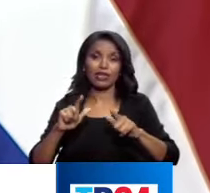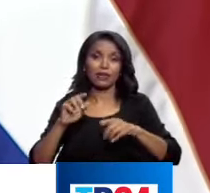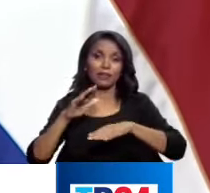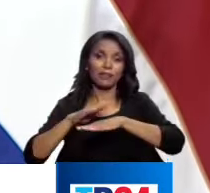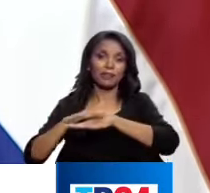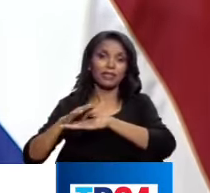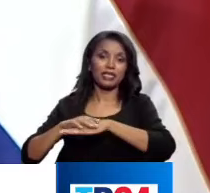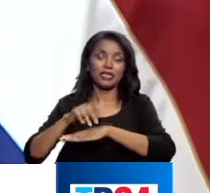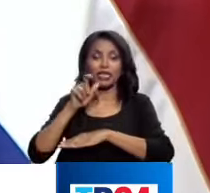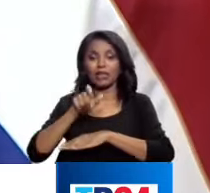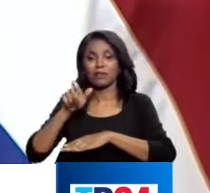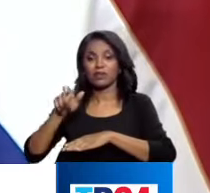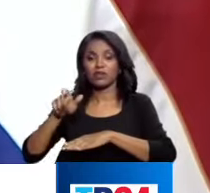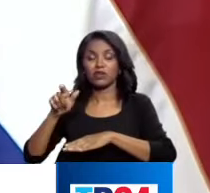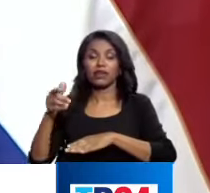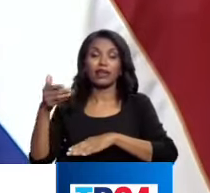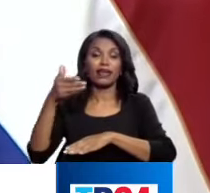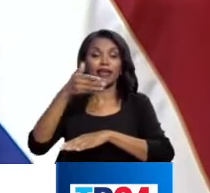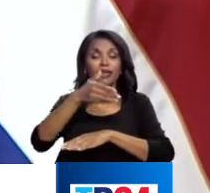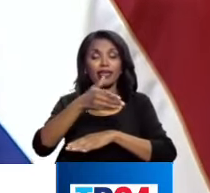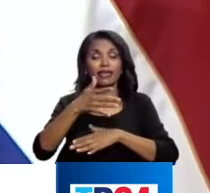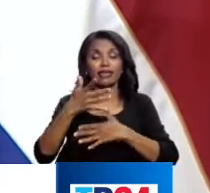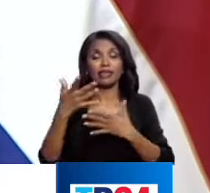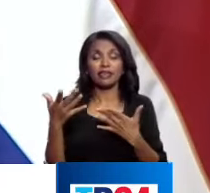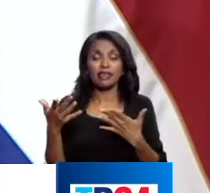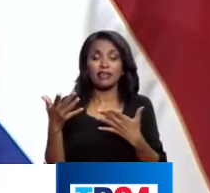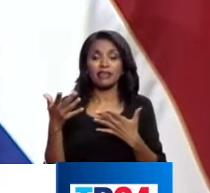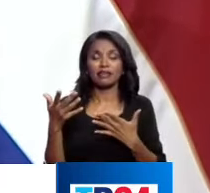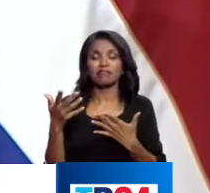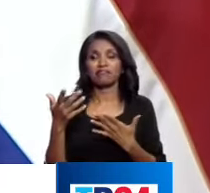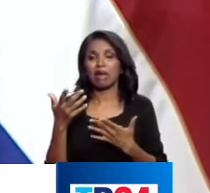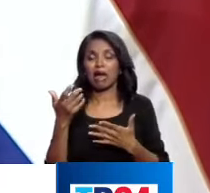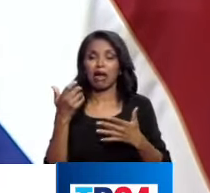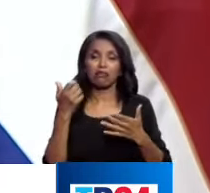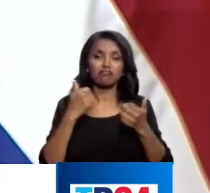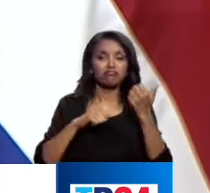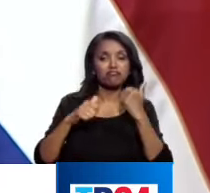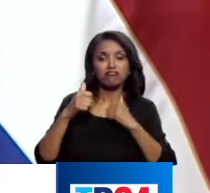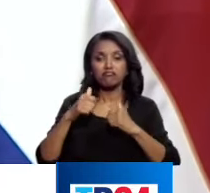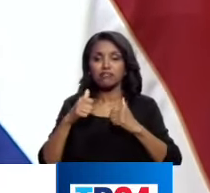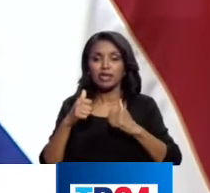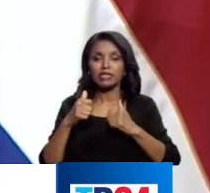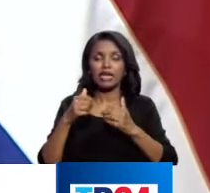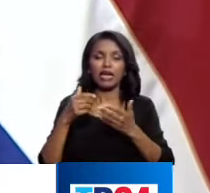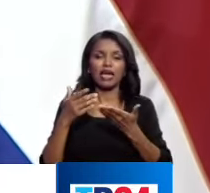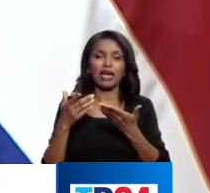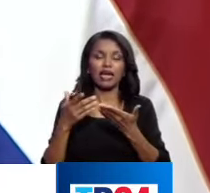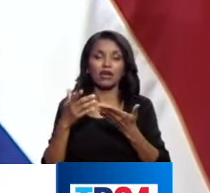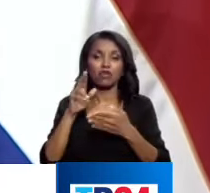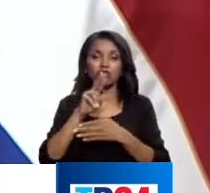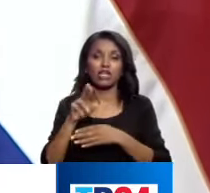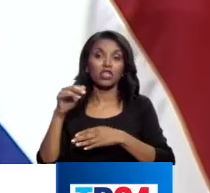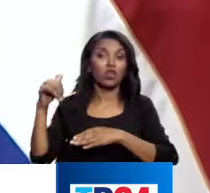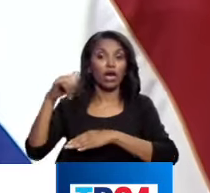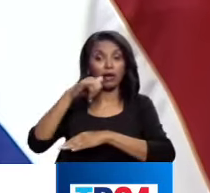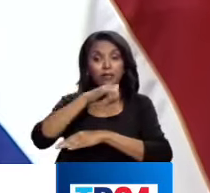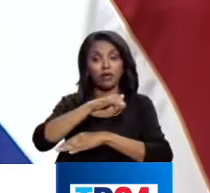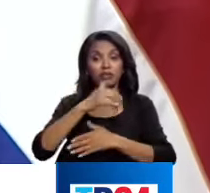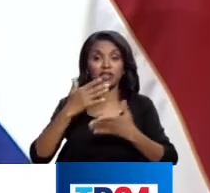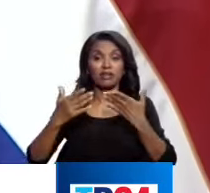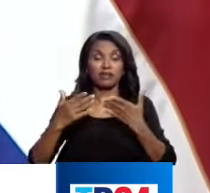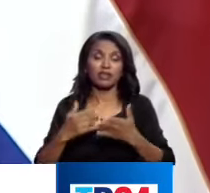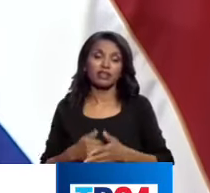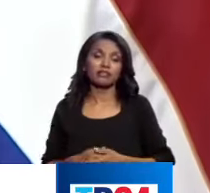gente ir al interior a distraerse, a dinamizar la economía con un turismo local que